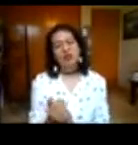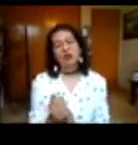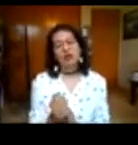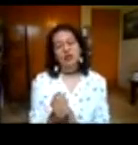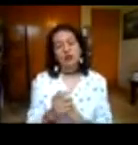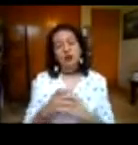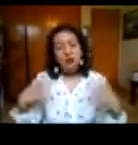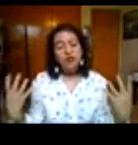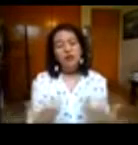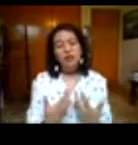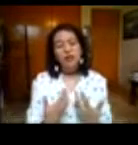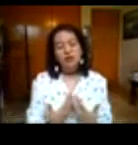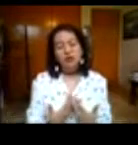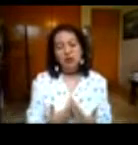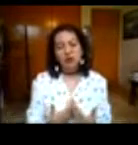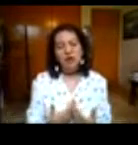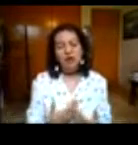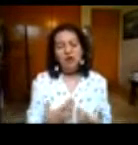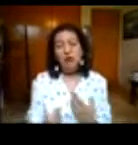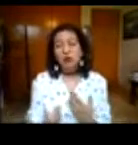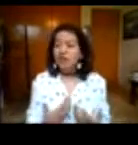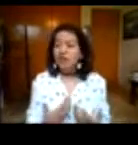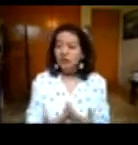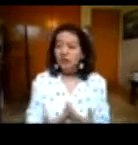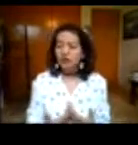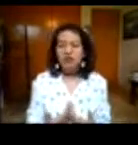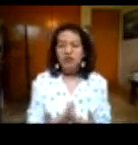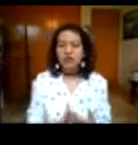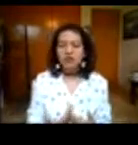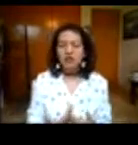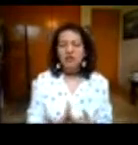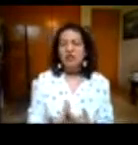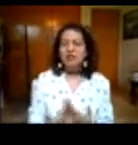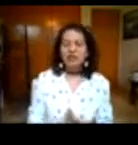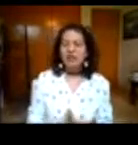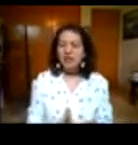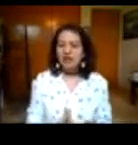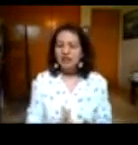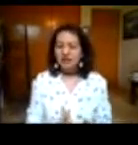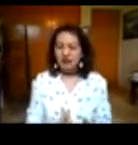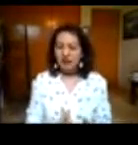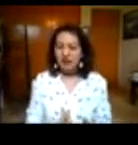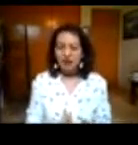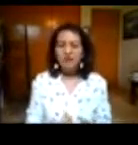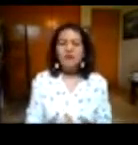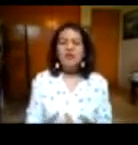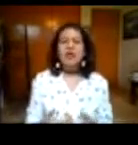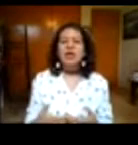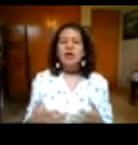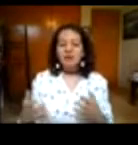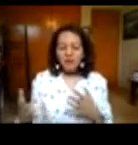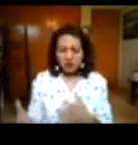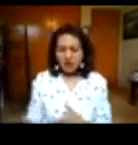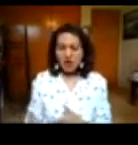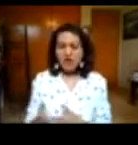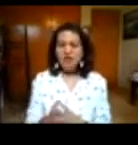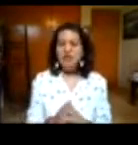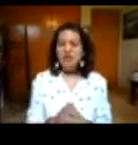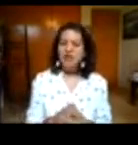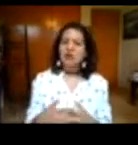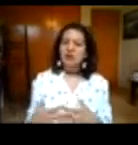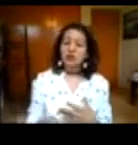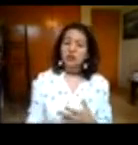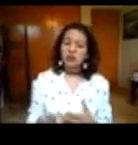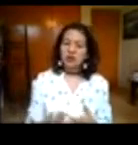participación y co-creación, donde venimos a articularnos todas y todos en distintas sinergias de trabajo. El